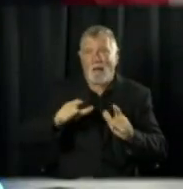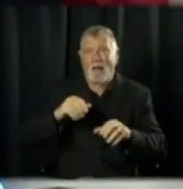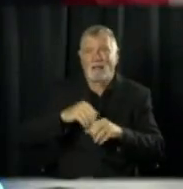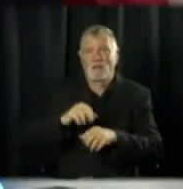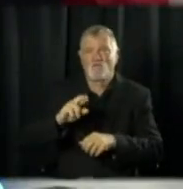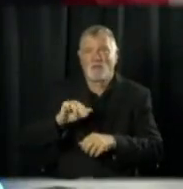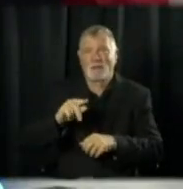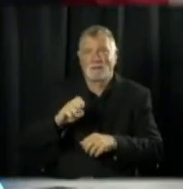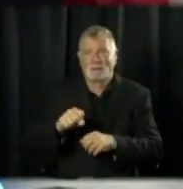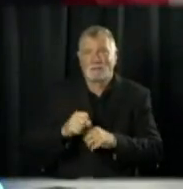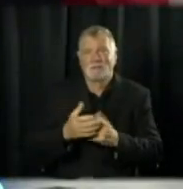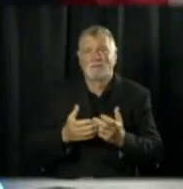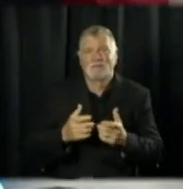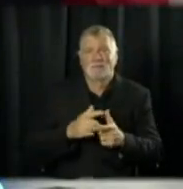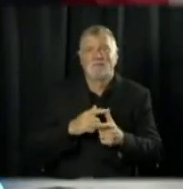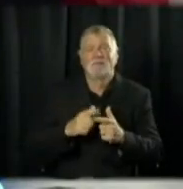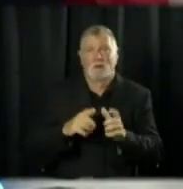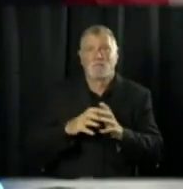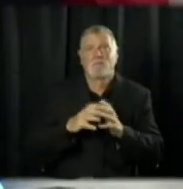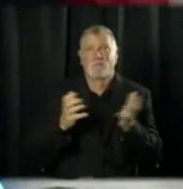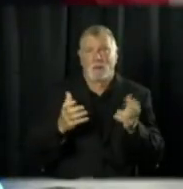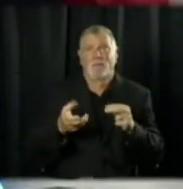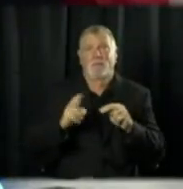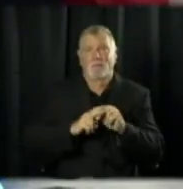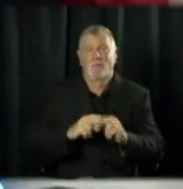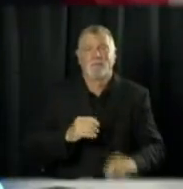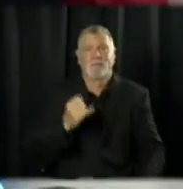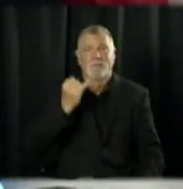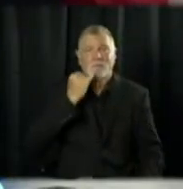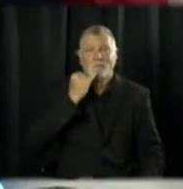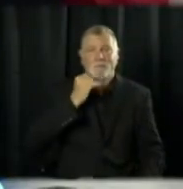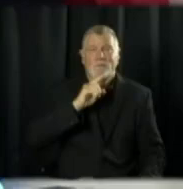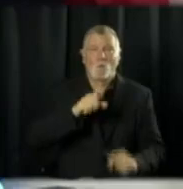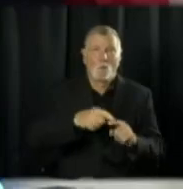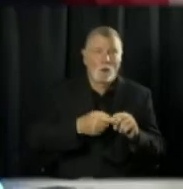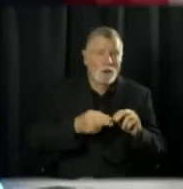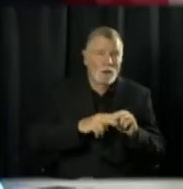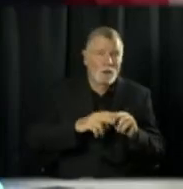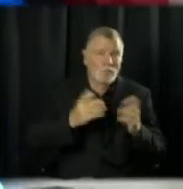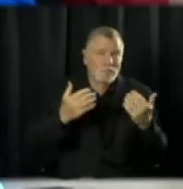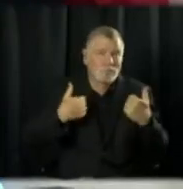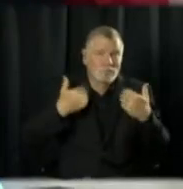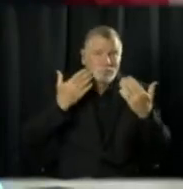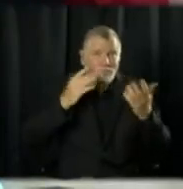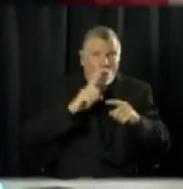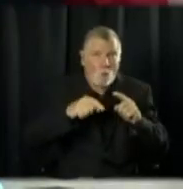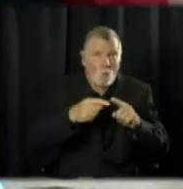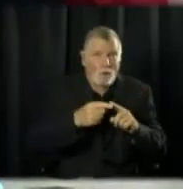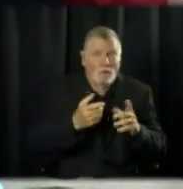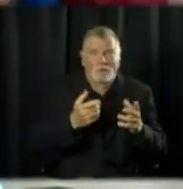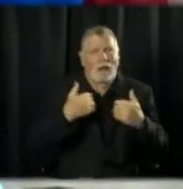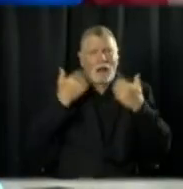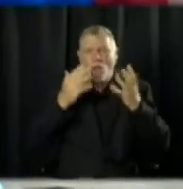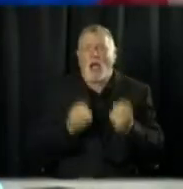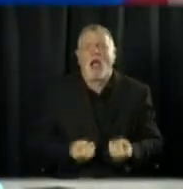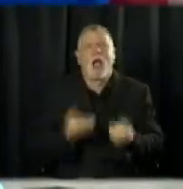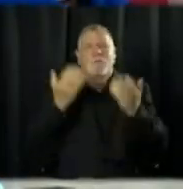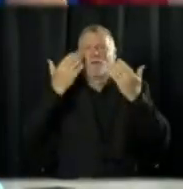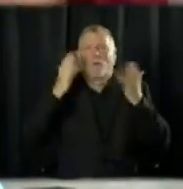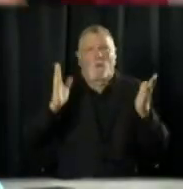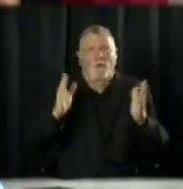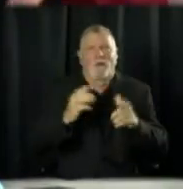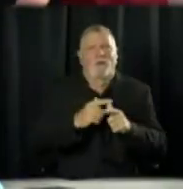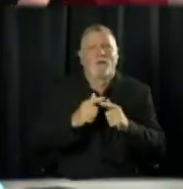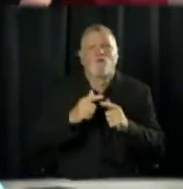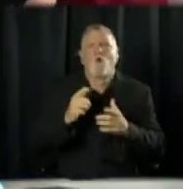financia toda la pensión, es una alza sustancial. En cuanto a qué ocurriría, no sé